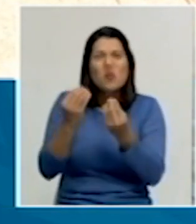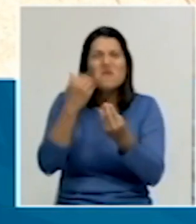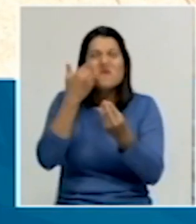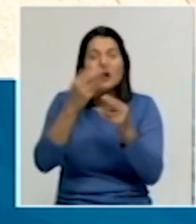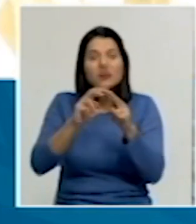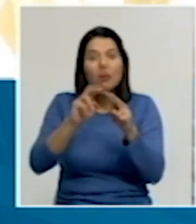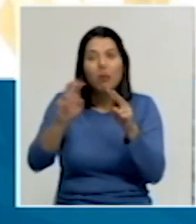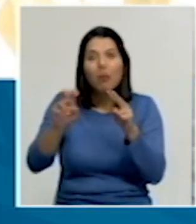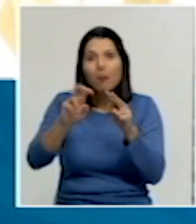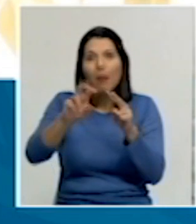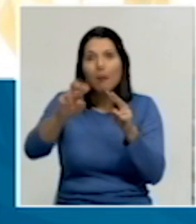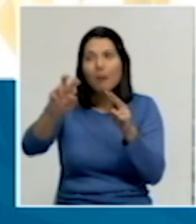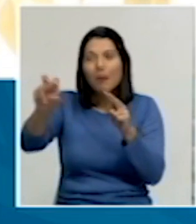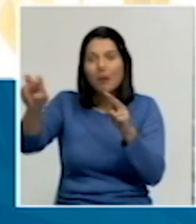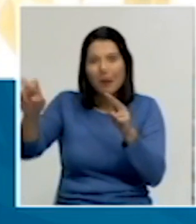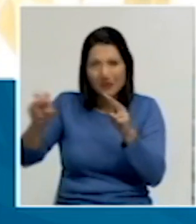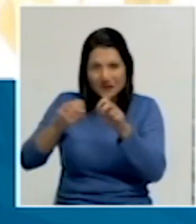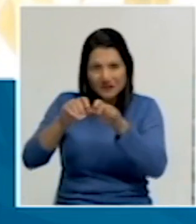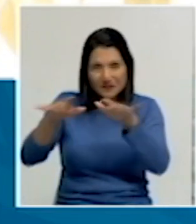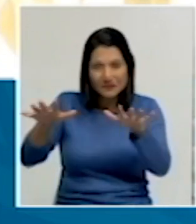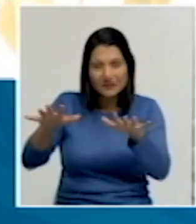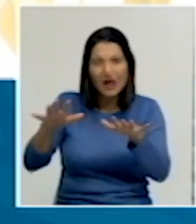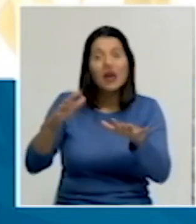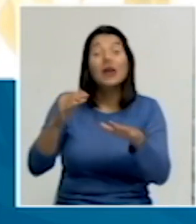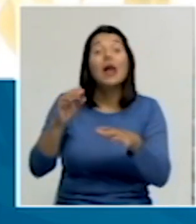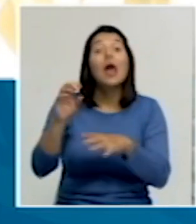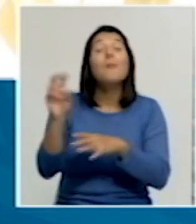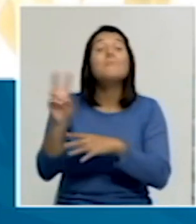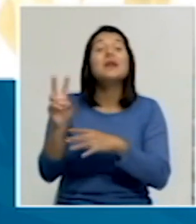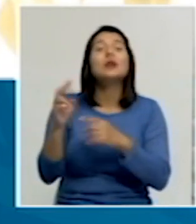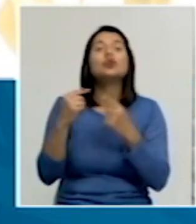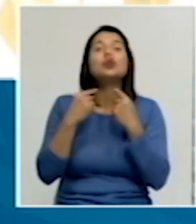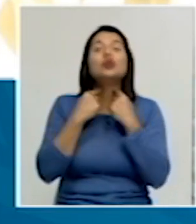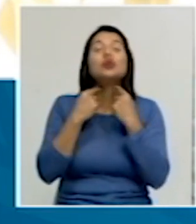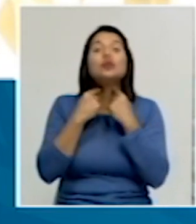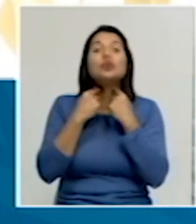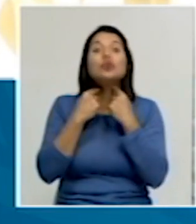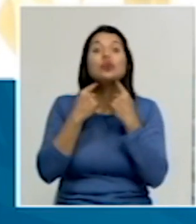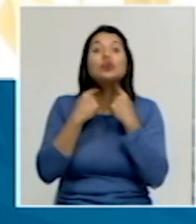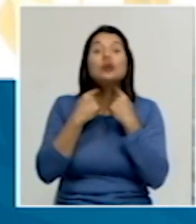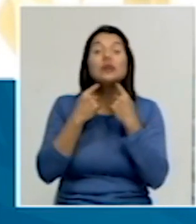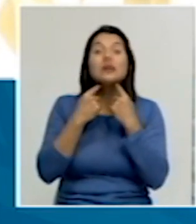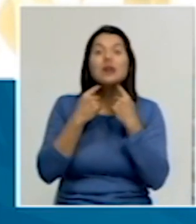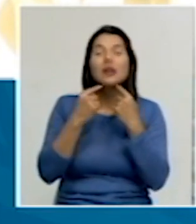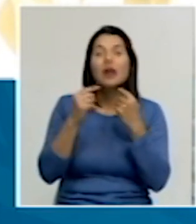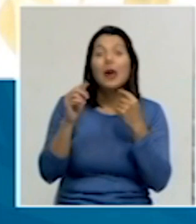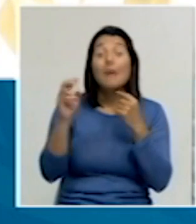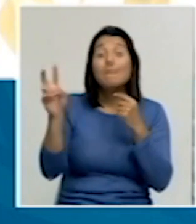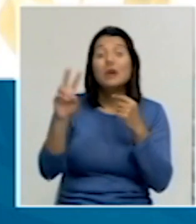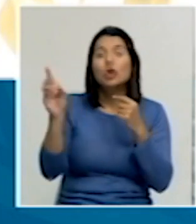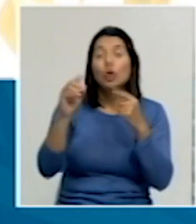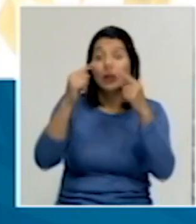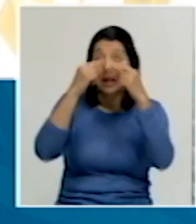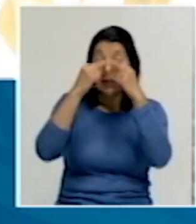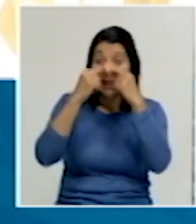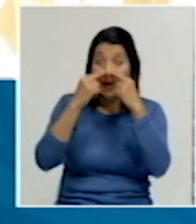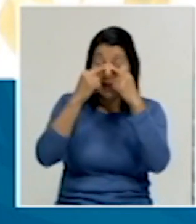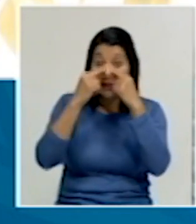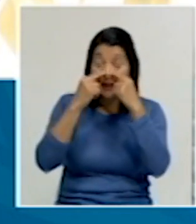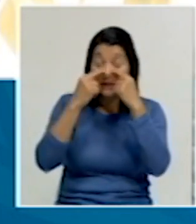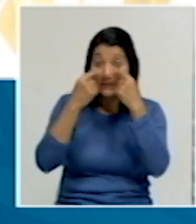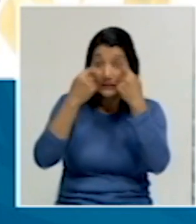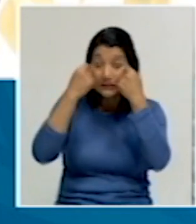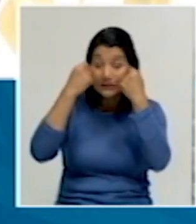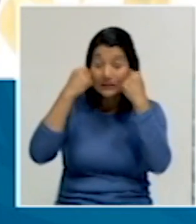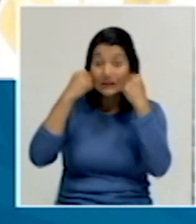otra, es que se aloja en las vías respiratorias superiores. Entonces se queda en la nariz, en la orofaringe y en